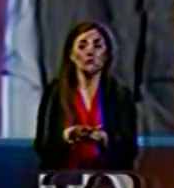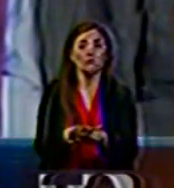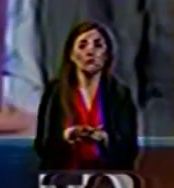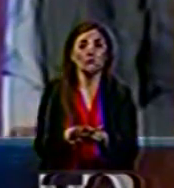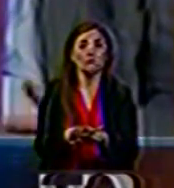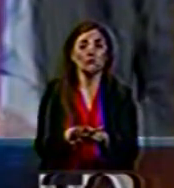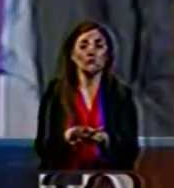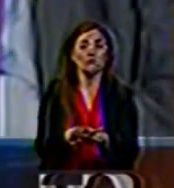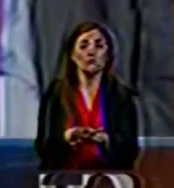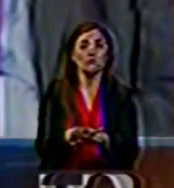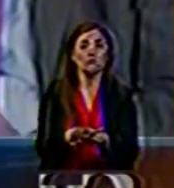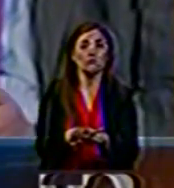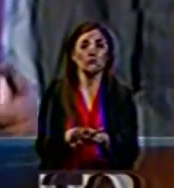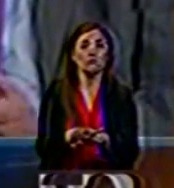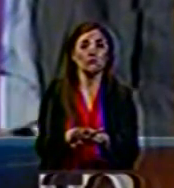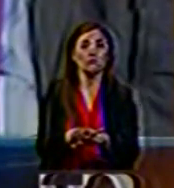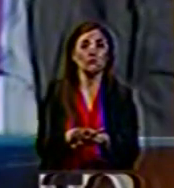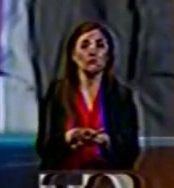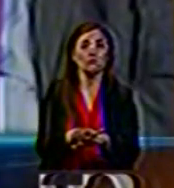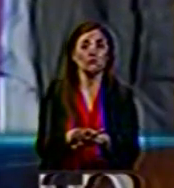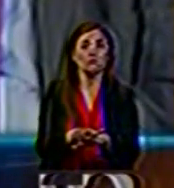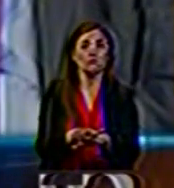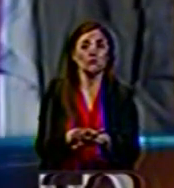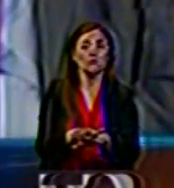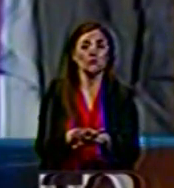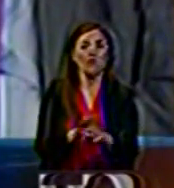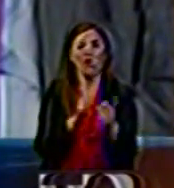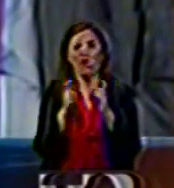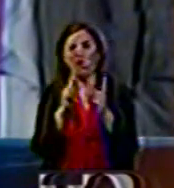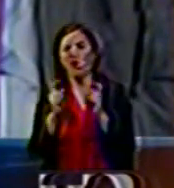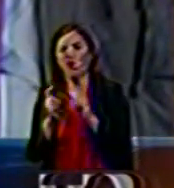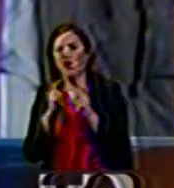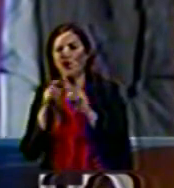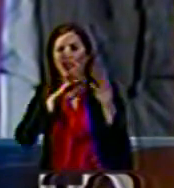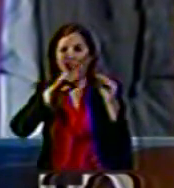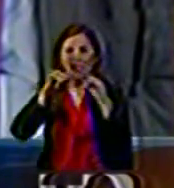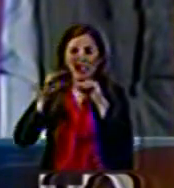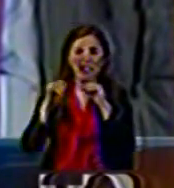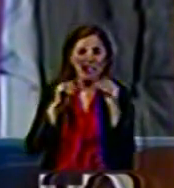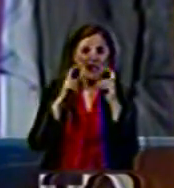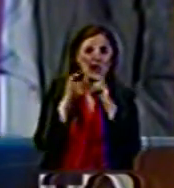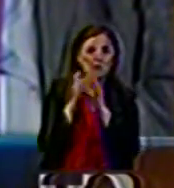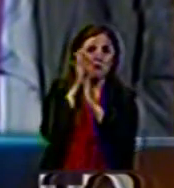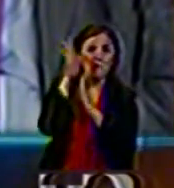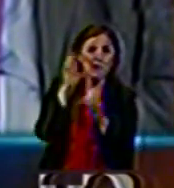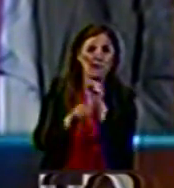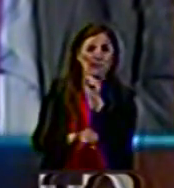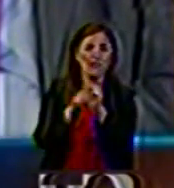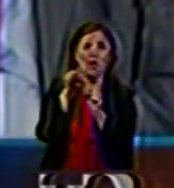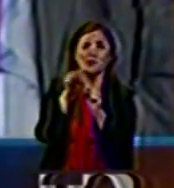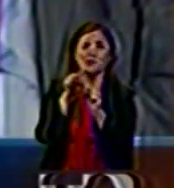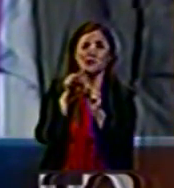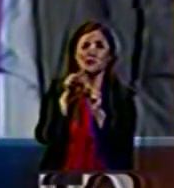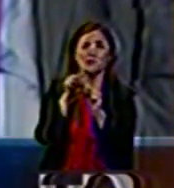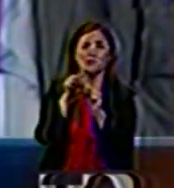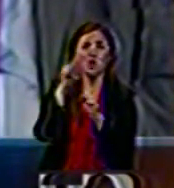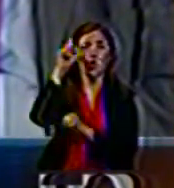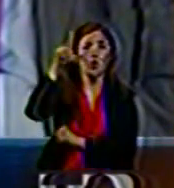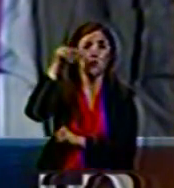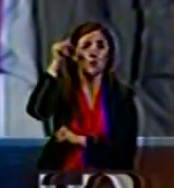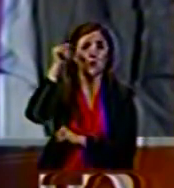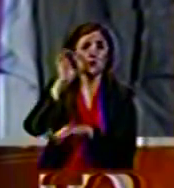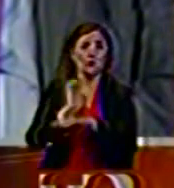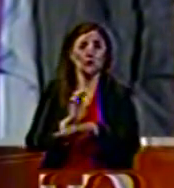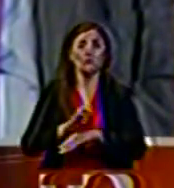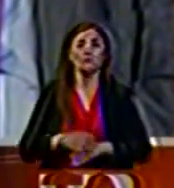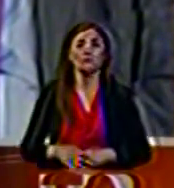que ha suscitado una serie de tergiversaciones a nivel internacional y una campaña de desprestigio del gobierno nacional.